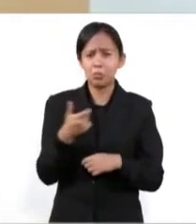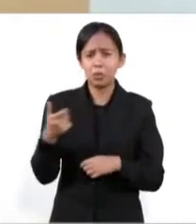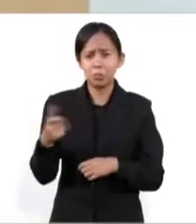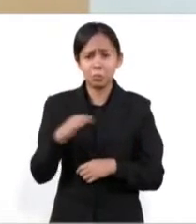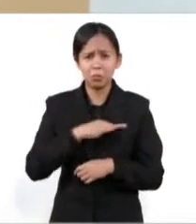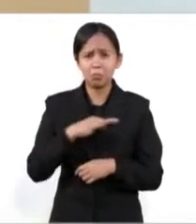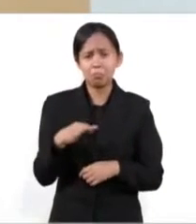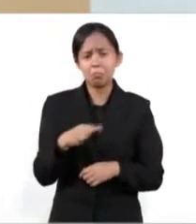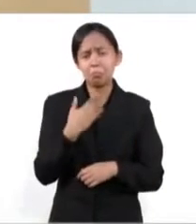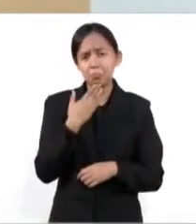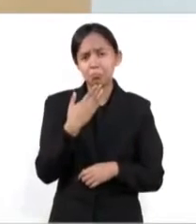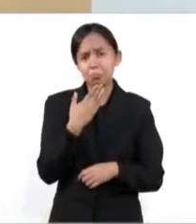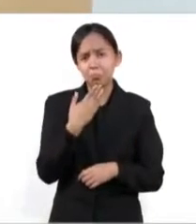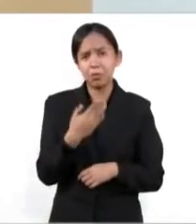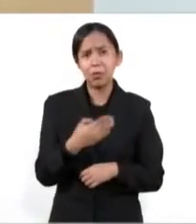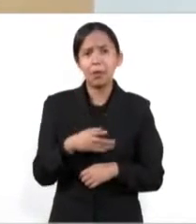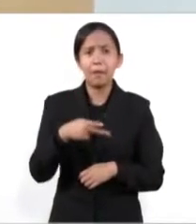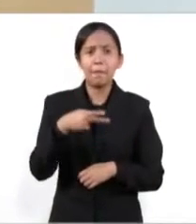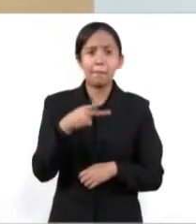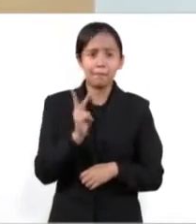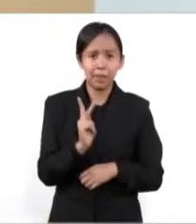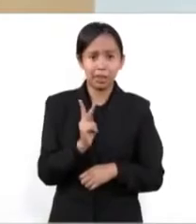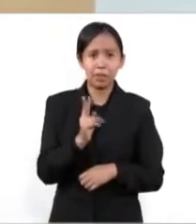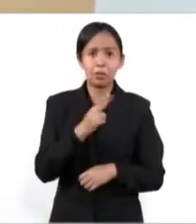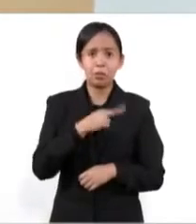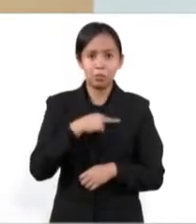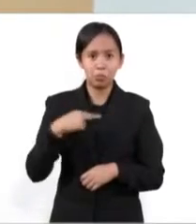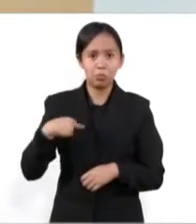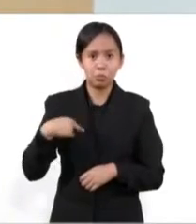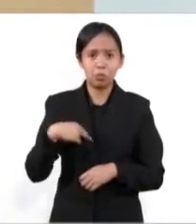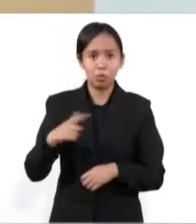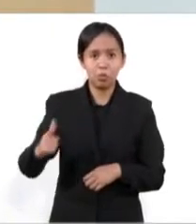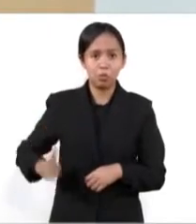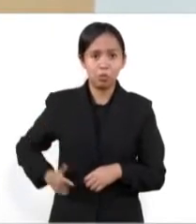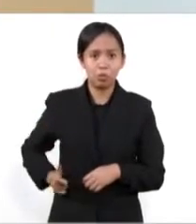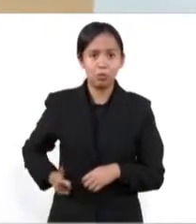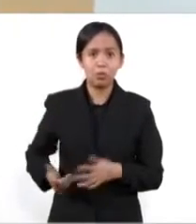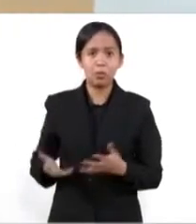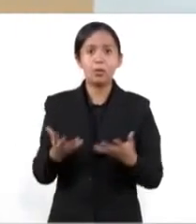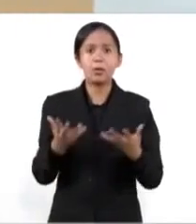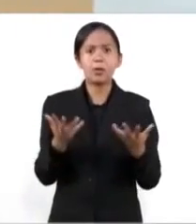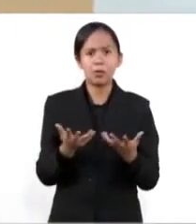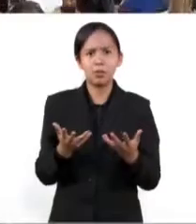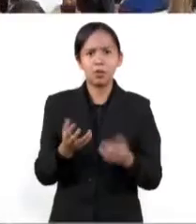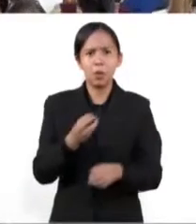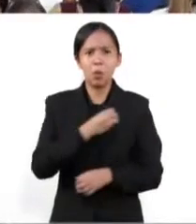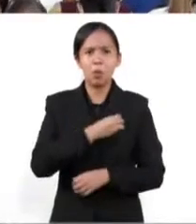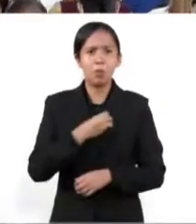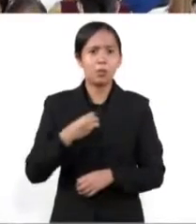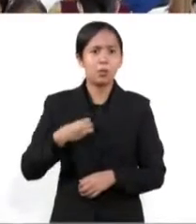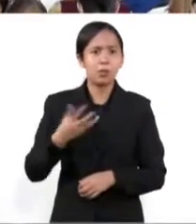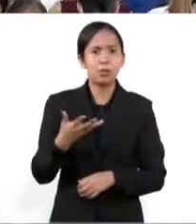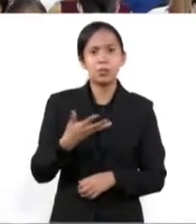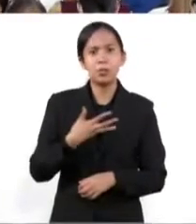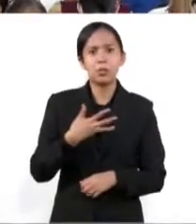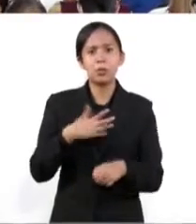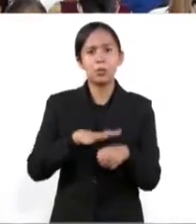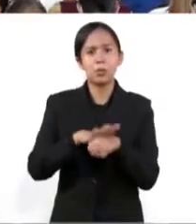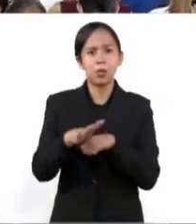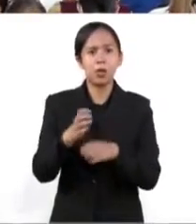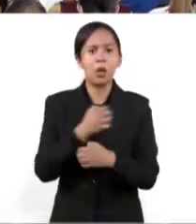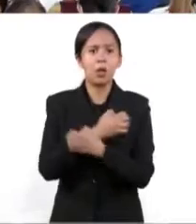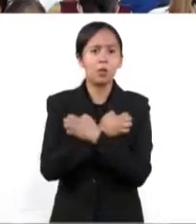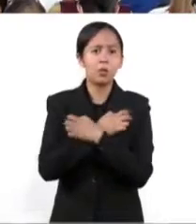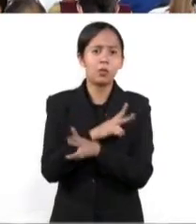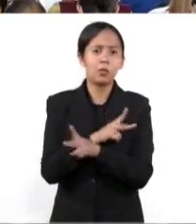pueda pagar está muy bien. Pero nosotros como gobierno tenemos la obligación de que la educación